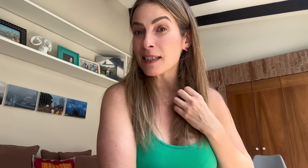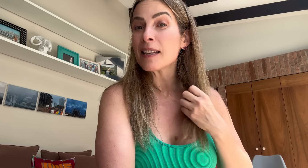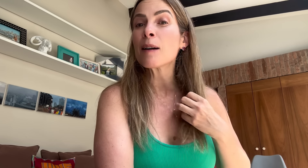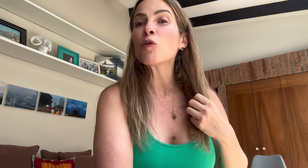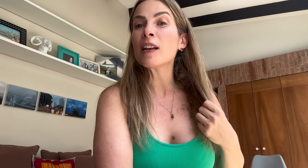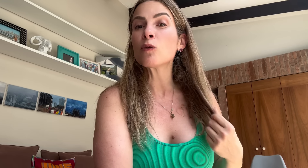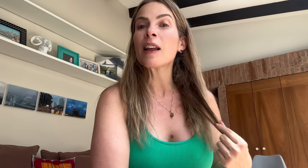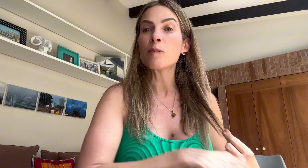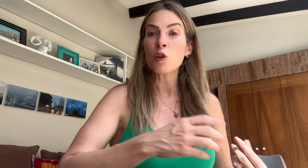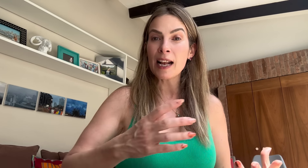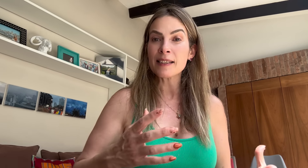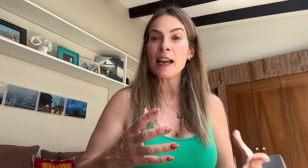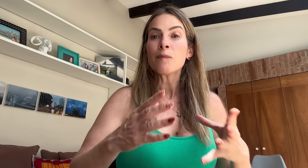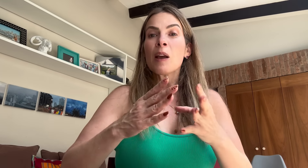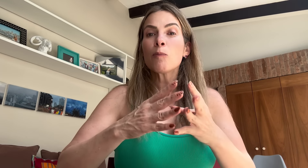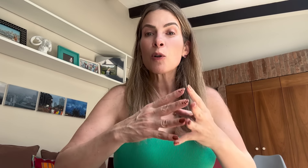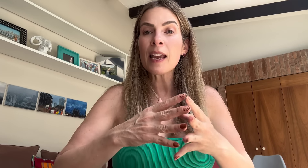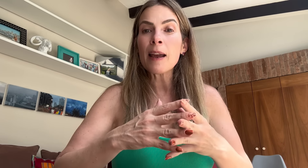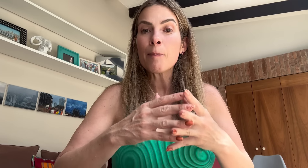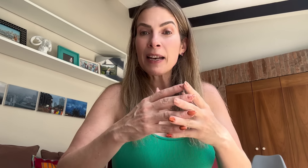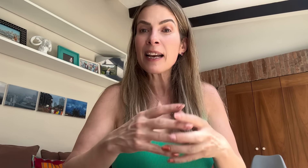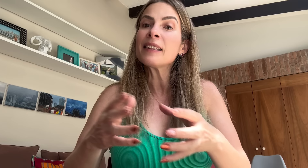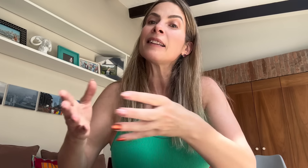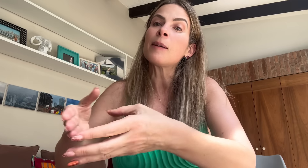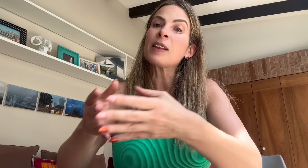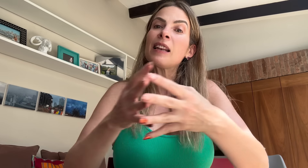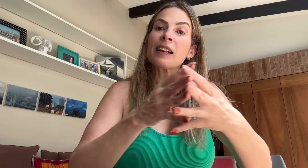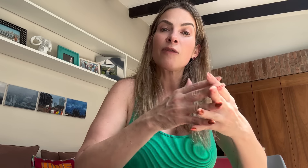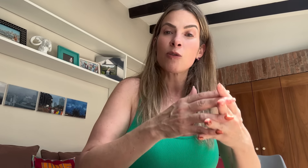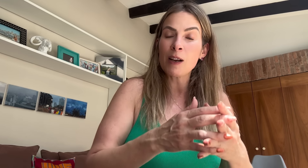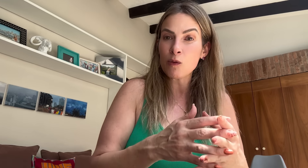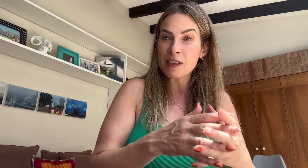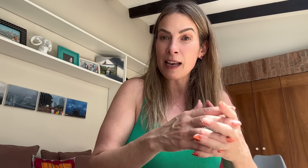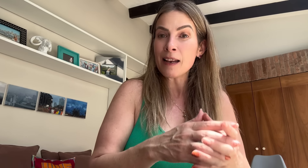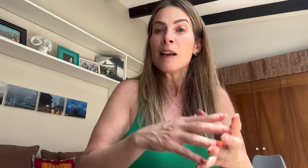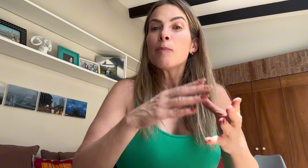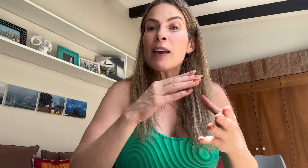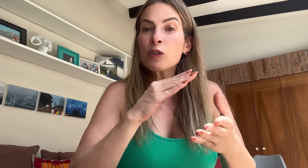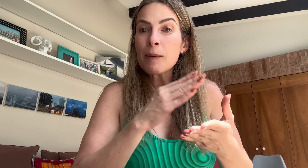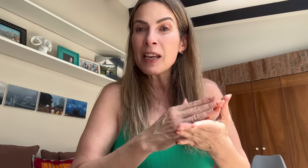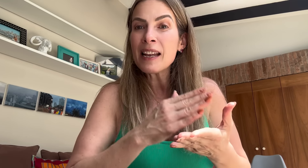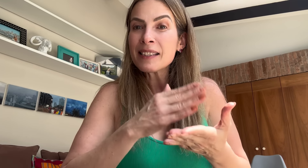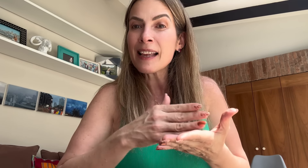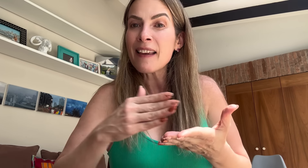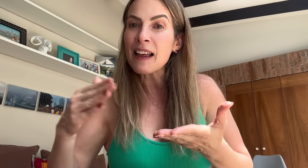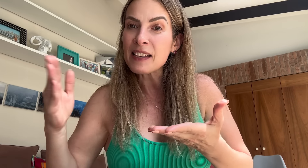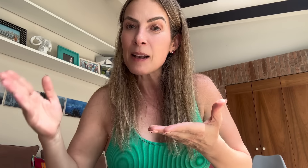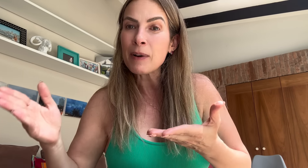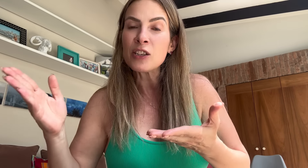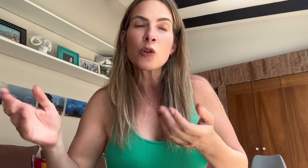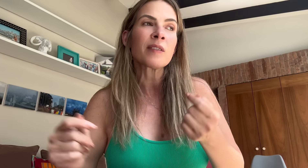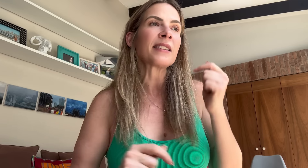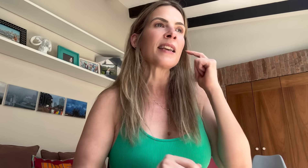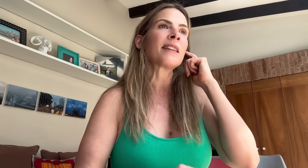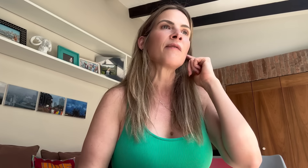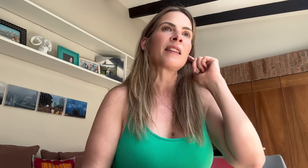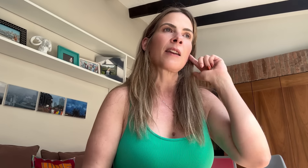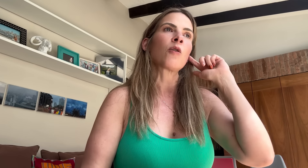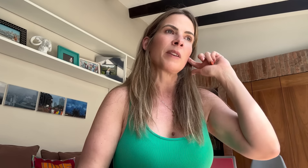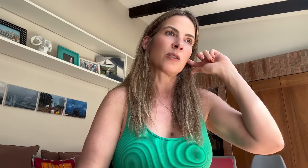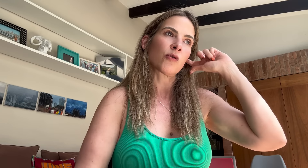que se está muriendo la democracia porque manejan el tema de la reforma judicial, pero también este de la desaparición de